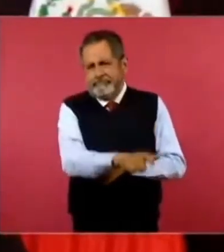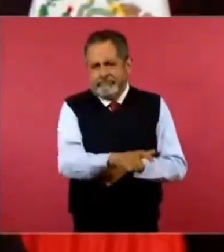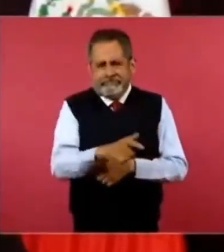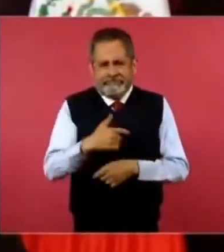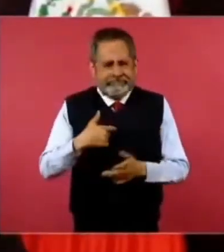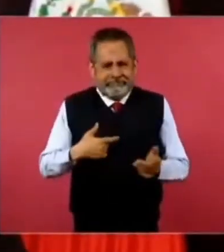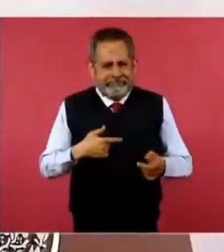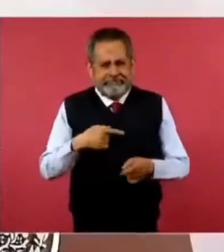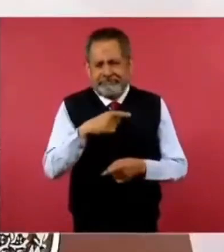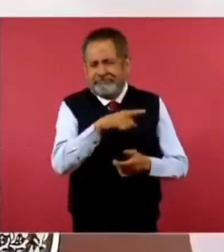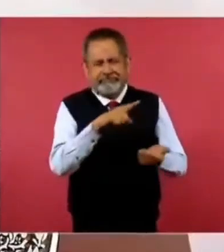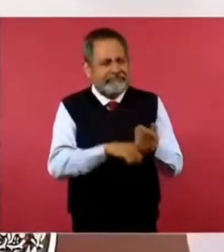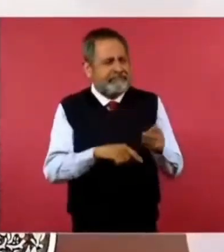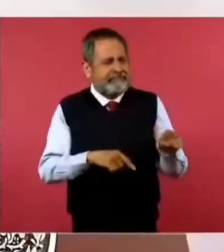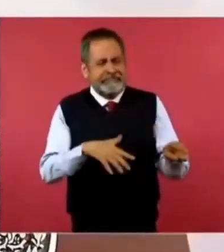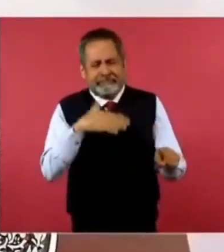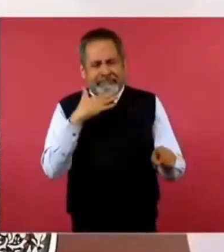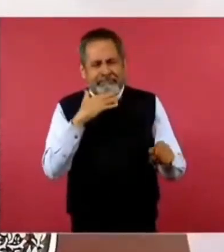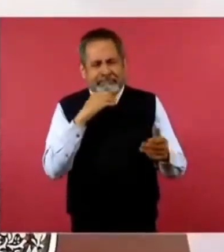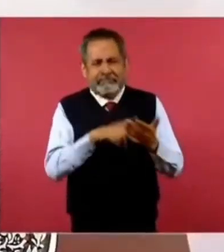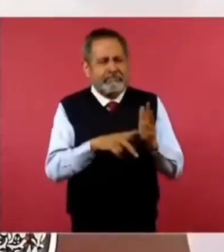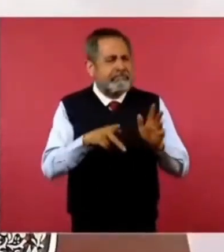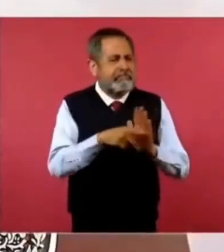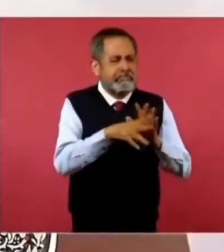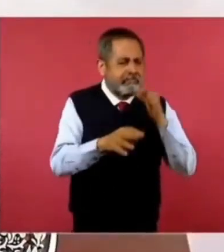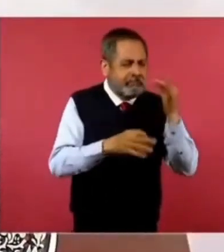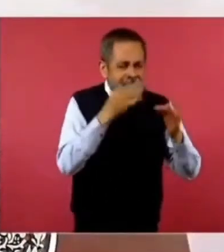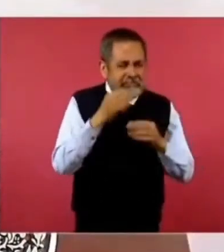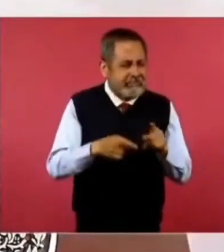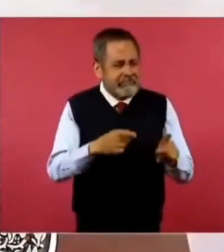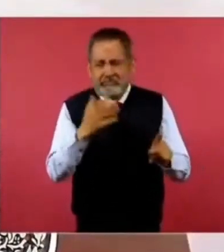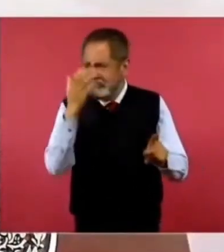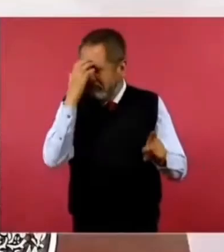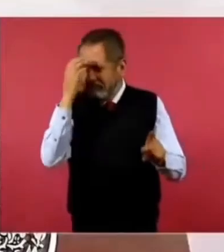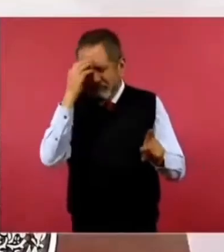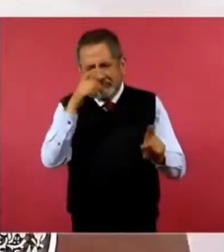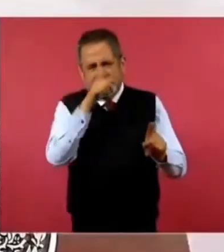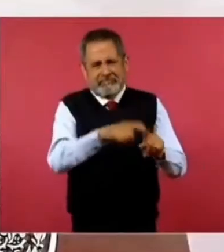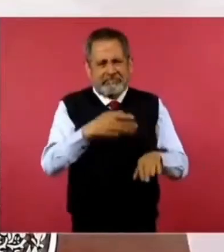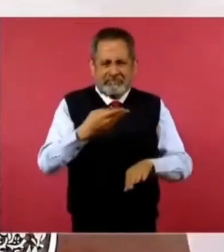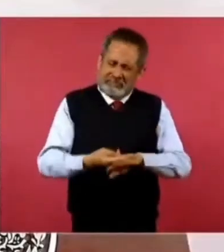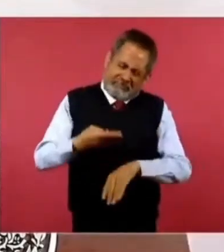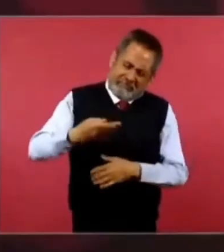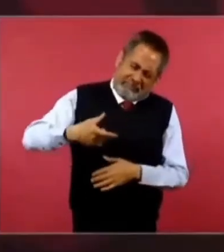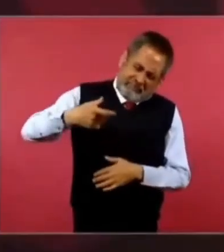Que se trata de un periodista muy rico,